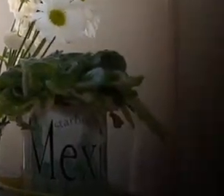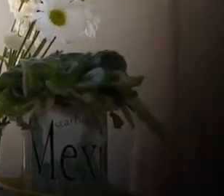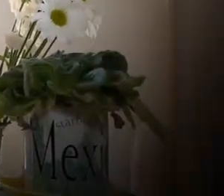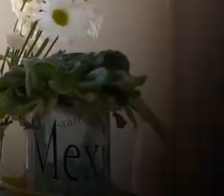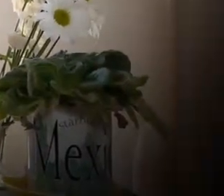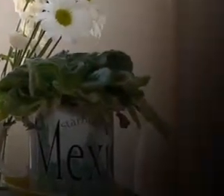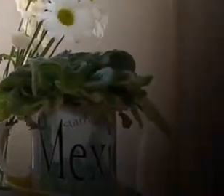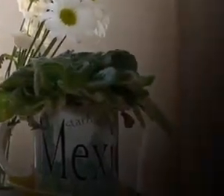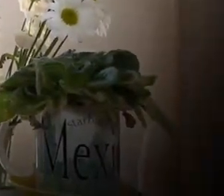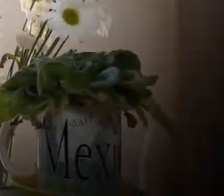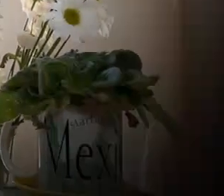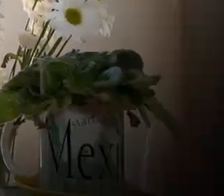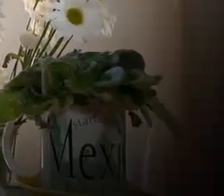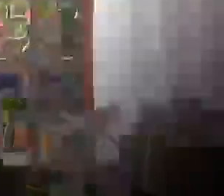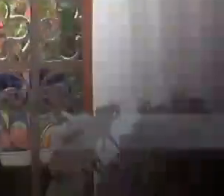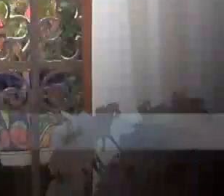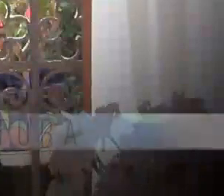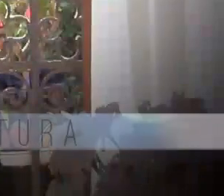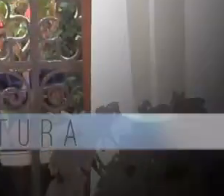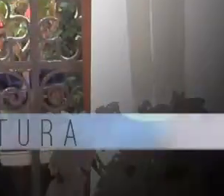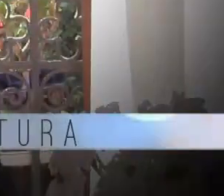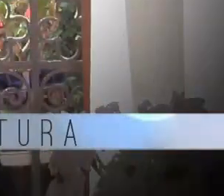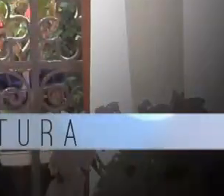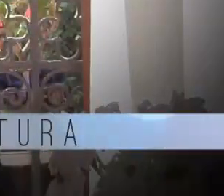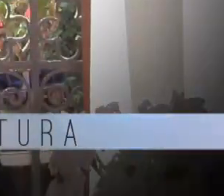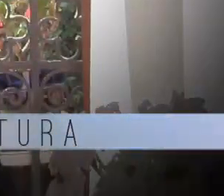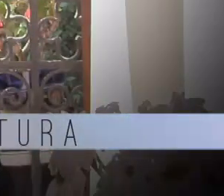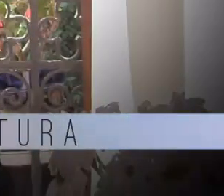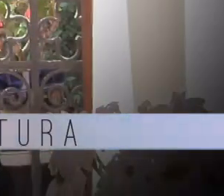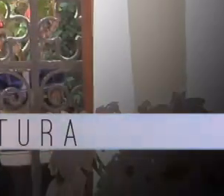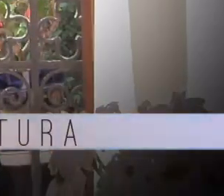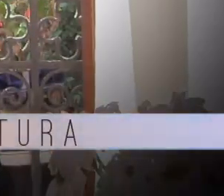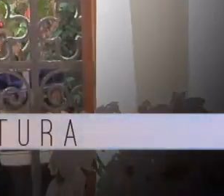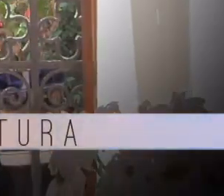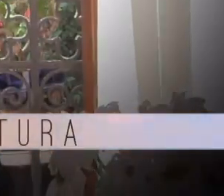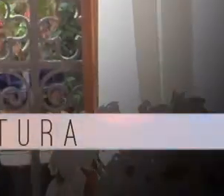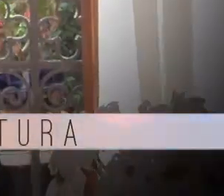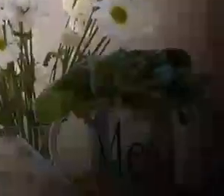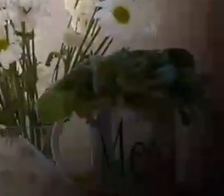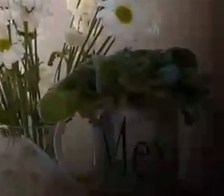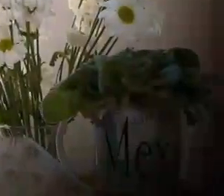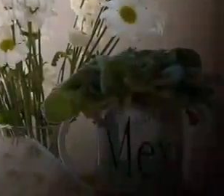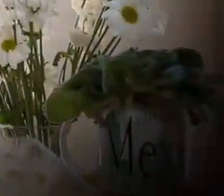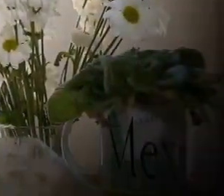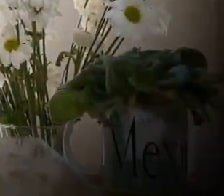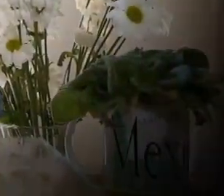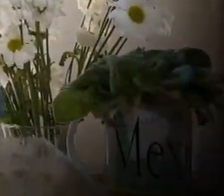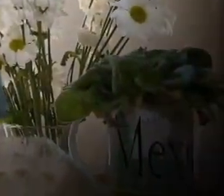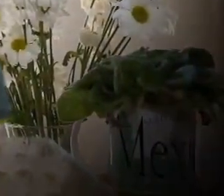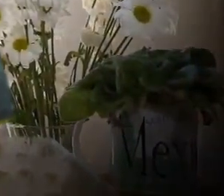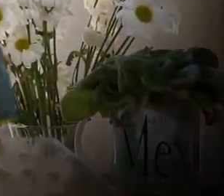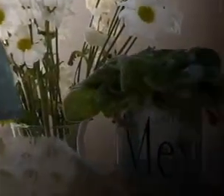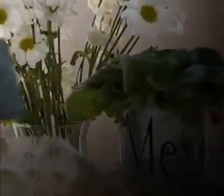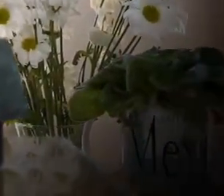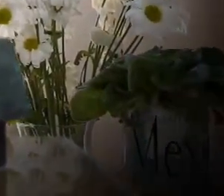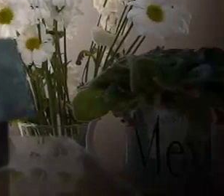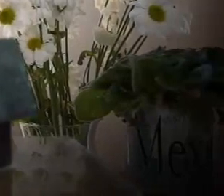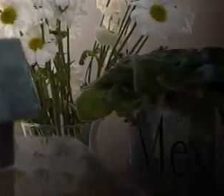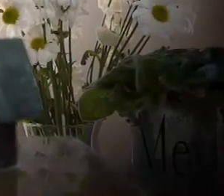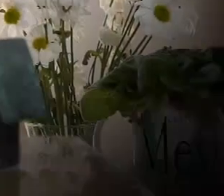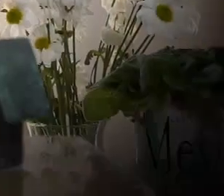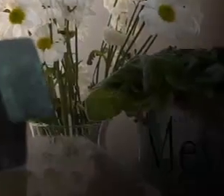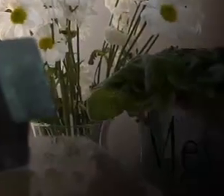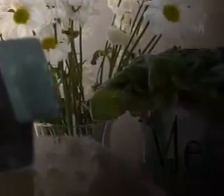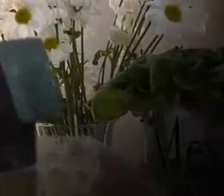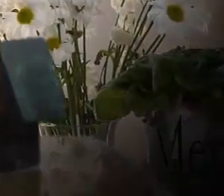ocurridos durante su breve ausencia. Hay personajes que resultan importantes en la novela. Algunas de ellas son las voces narrativas